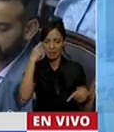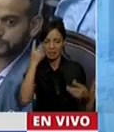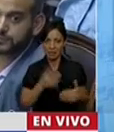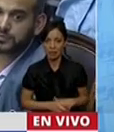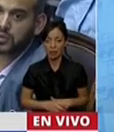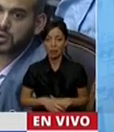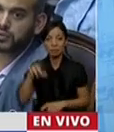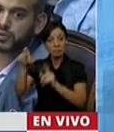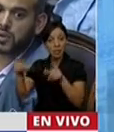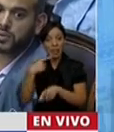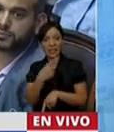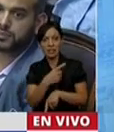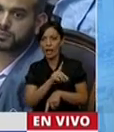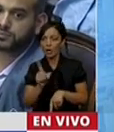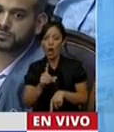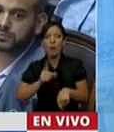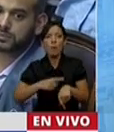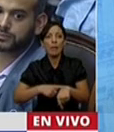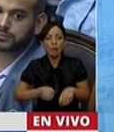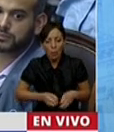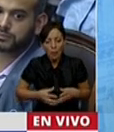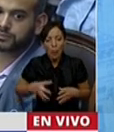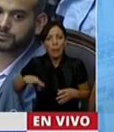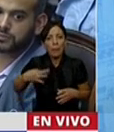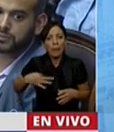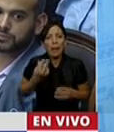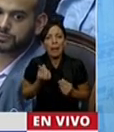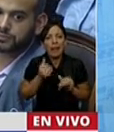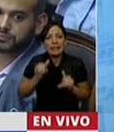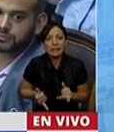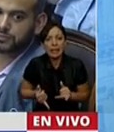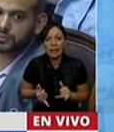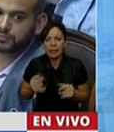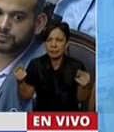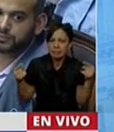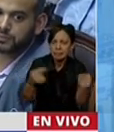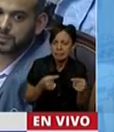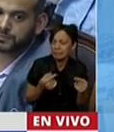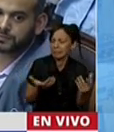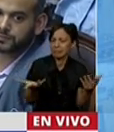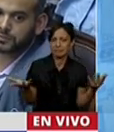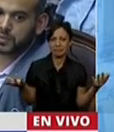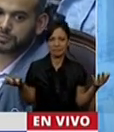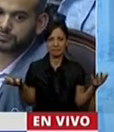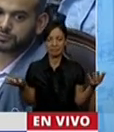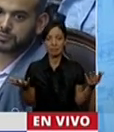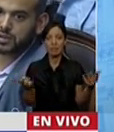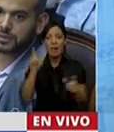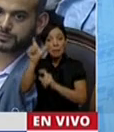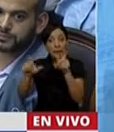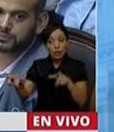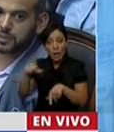cualquier pregunta que me quieran hacer nada no son sustantivas me parece importante siempre la ley tiene que estructurar